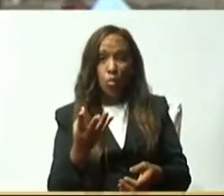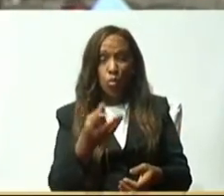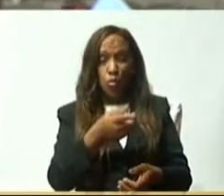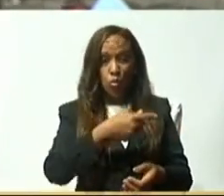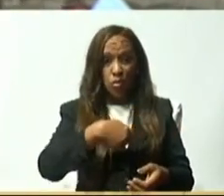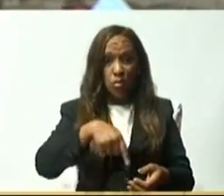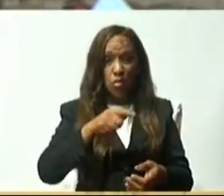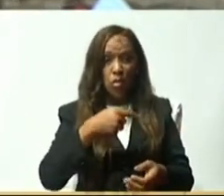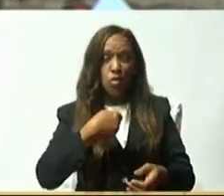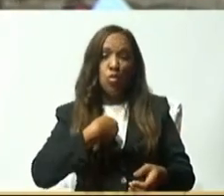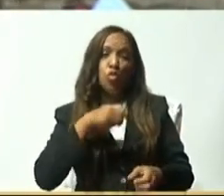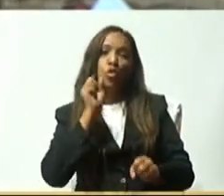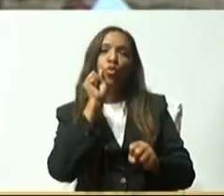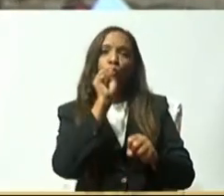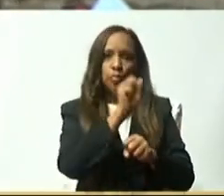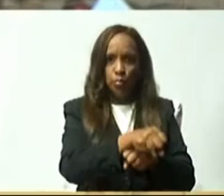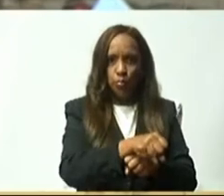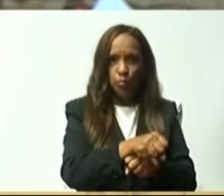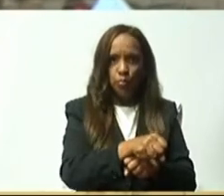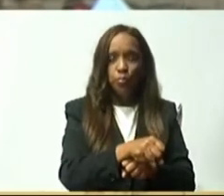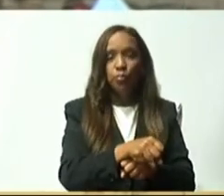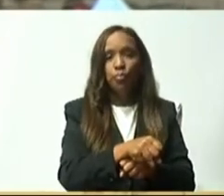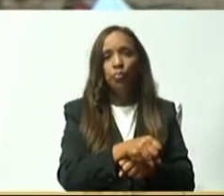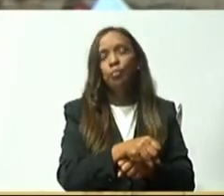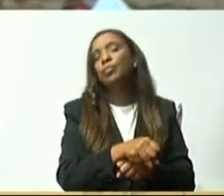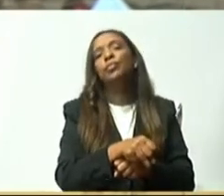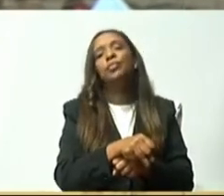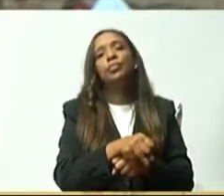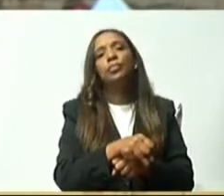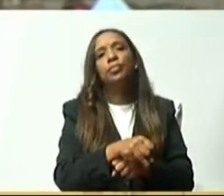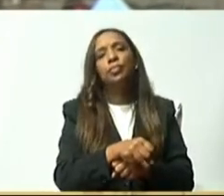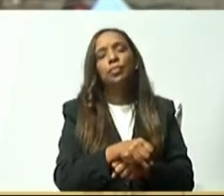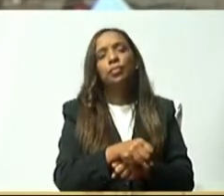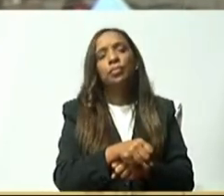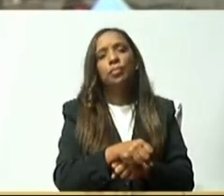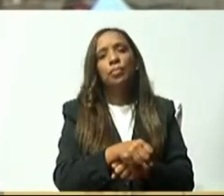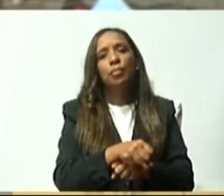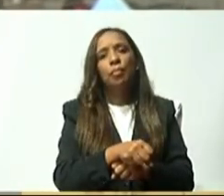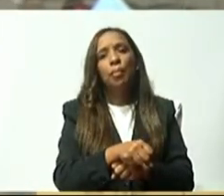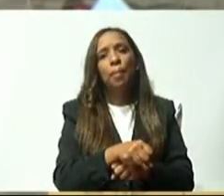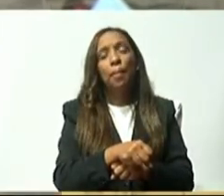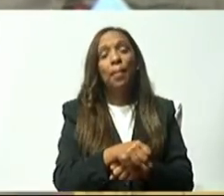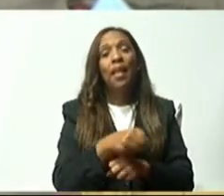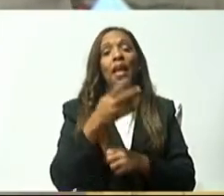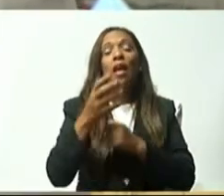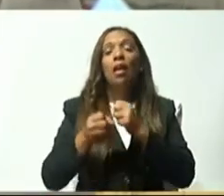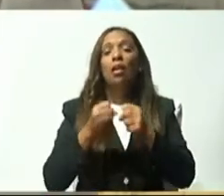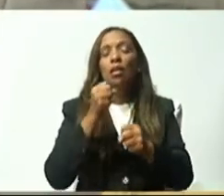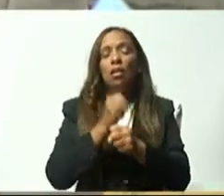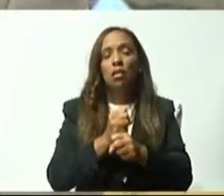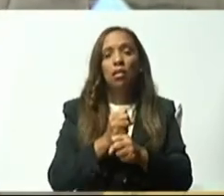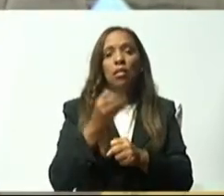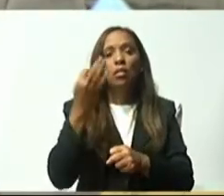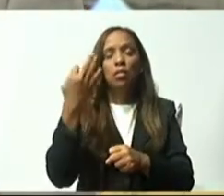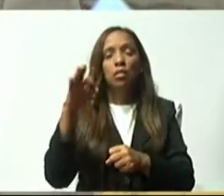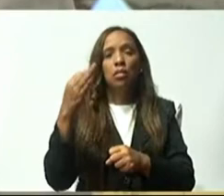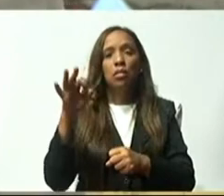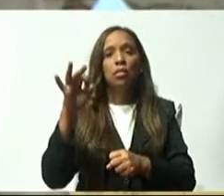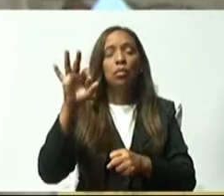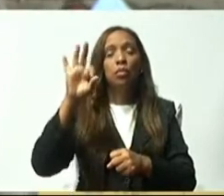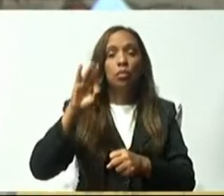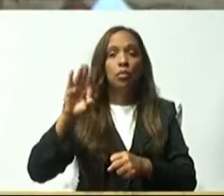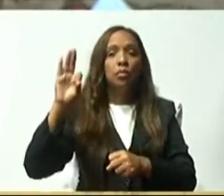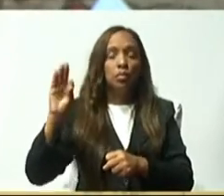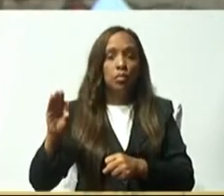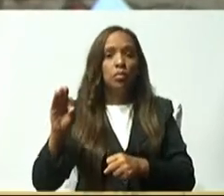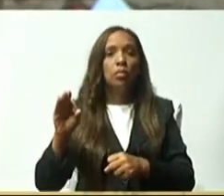1999 salté a la palestra pública ya haciéndome una figura pública por la forma como ganamos la presidencia de la Federación